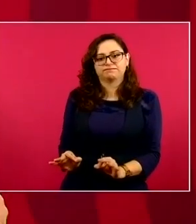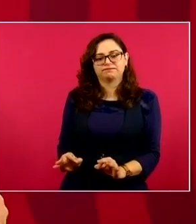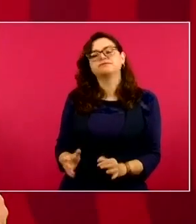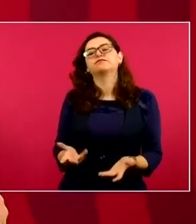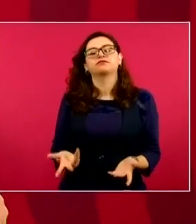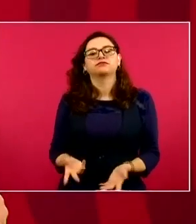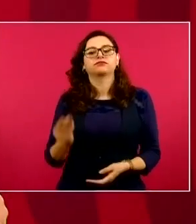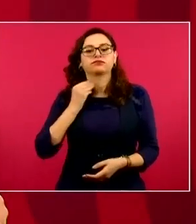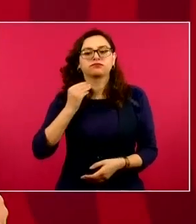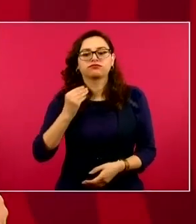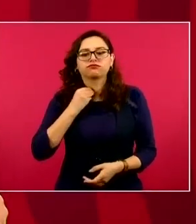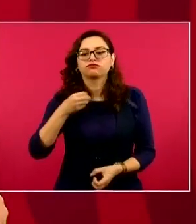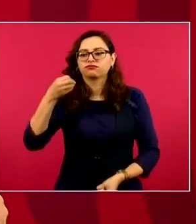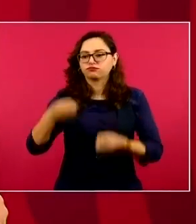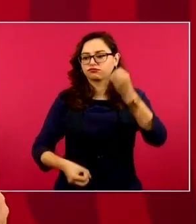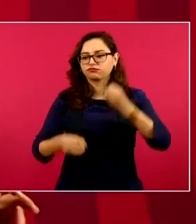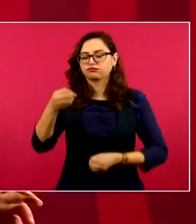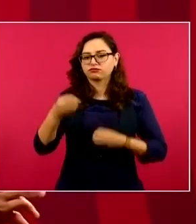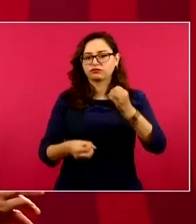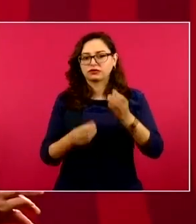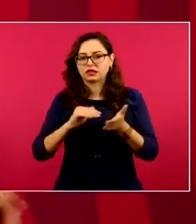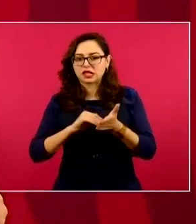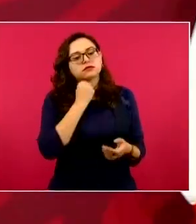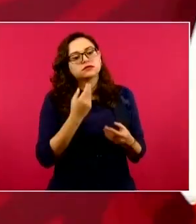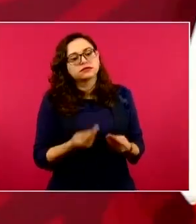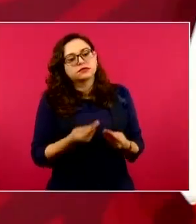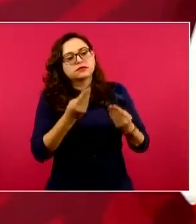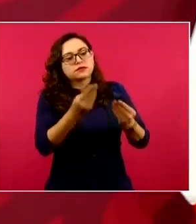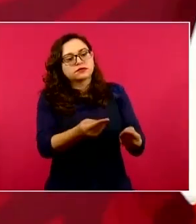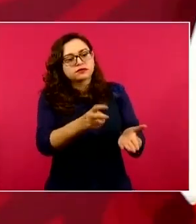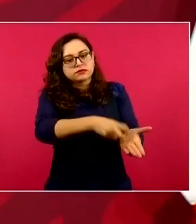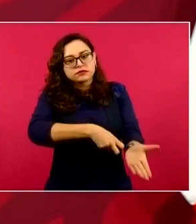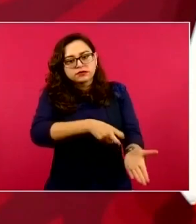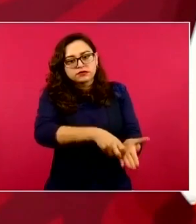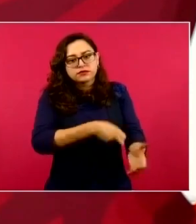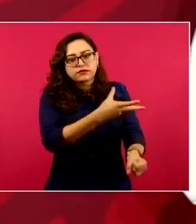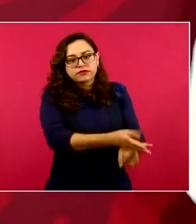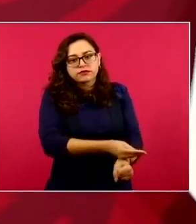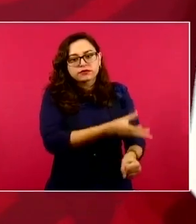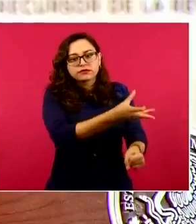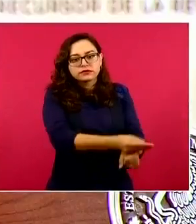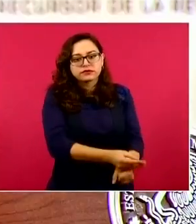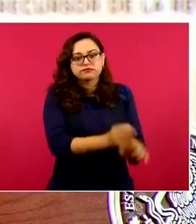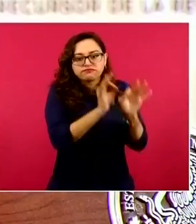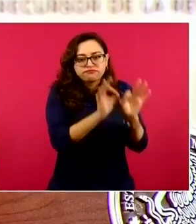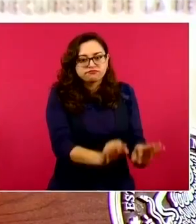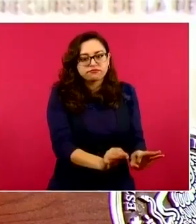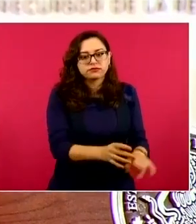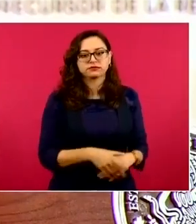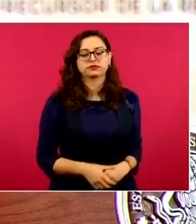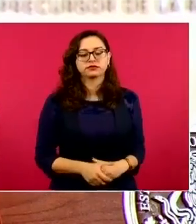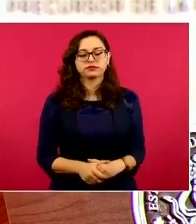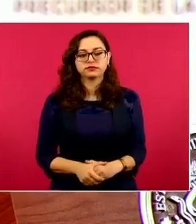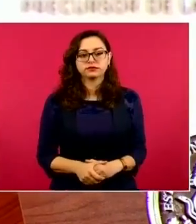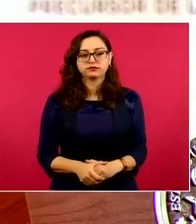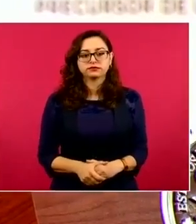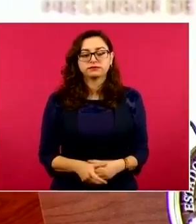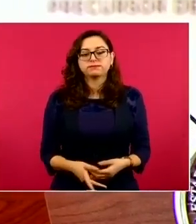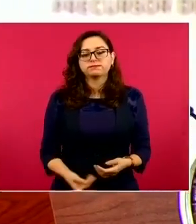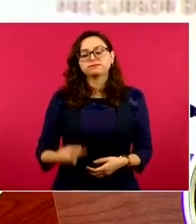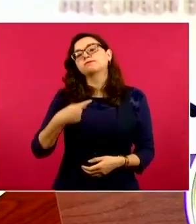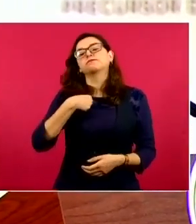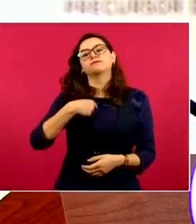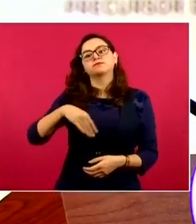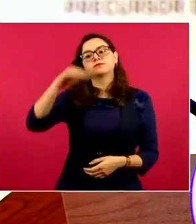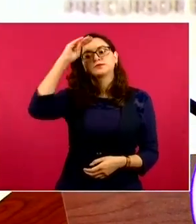jurista, ningún abogado, ningún ciudadano. Nosotros lo que sentimos es que si se lleva